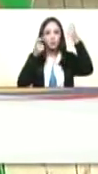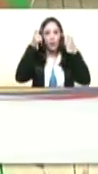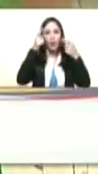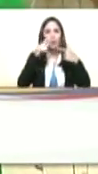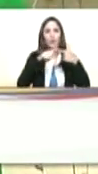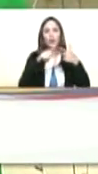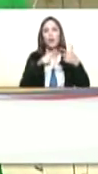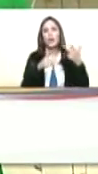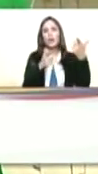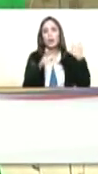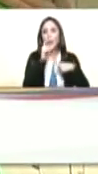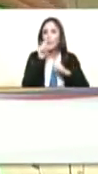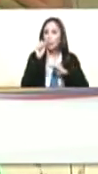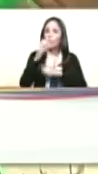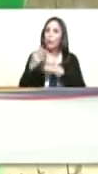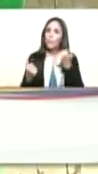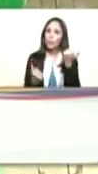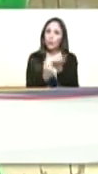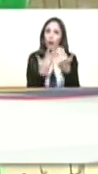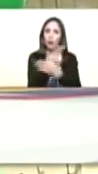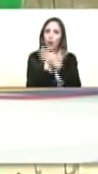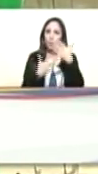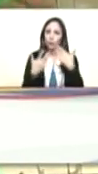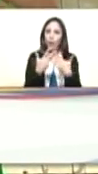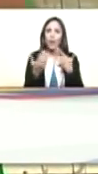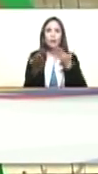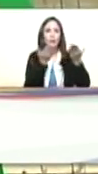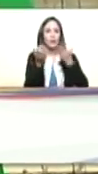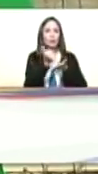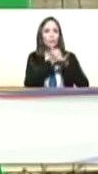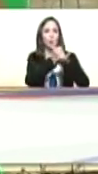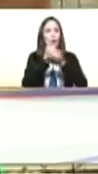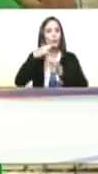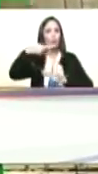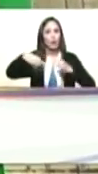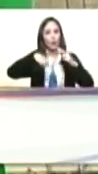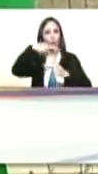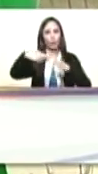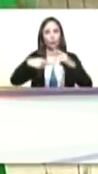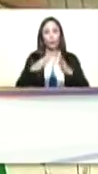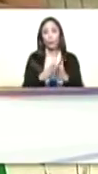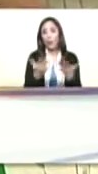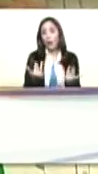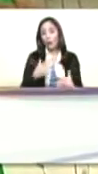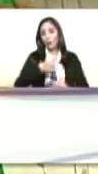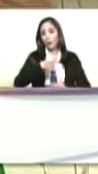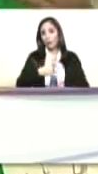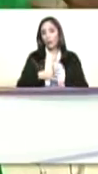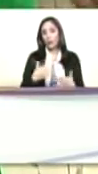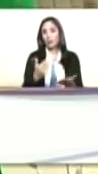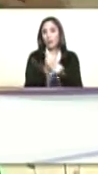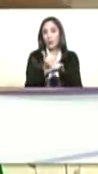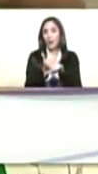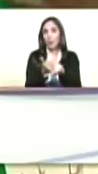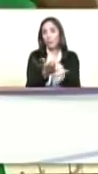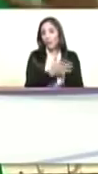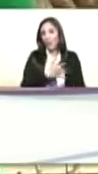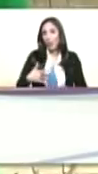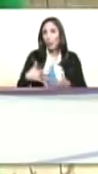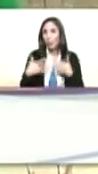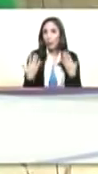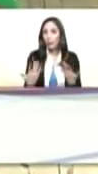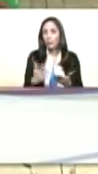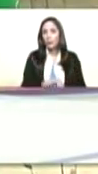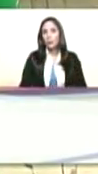mirada al campo. Que nuestras manos estén al servicio de la revolución. Nuestros intereses, presidente, nuestros intereses son más que